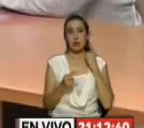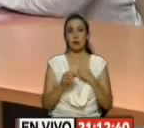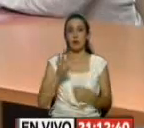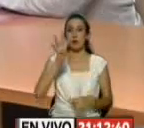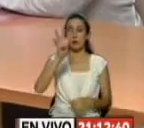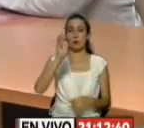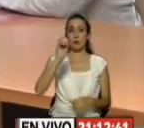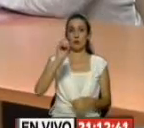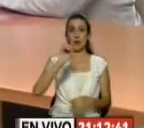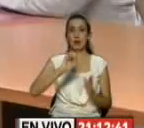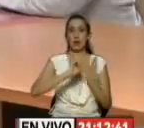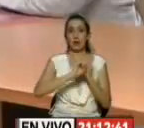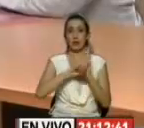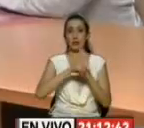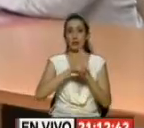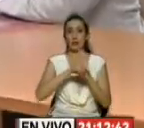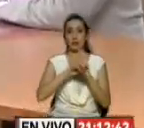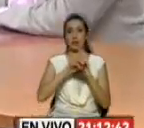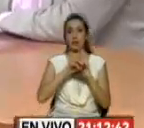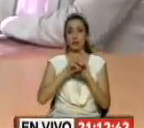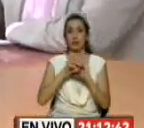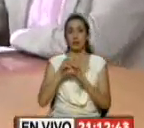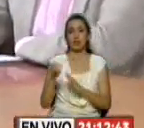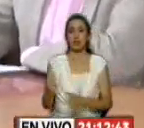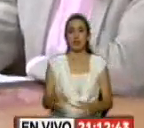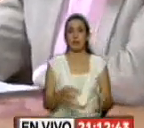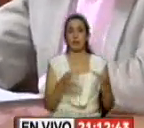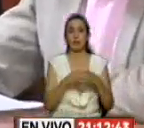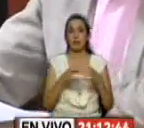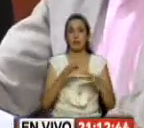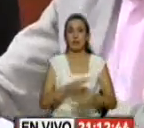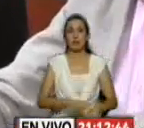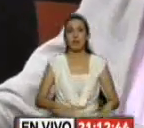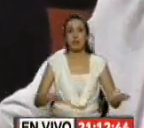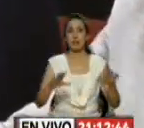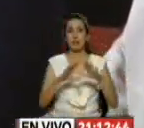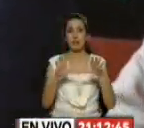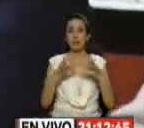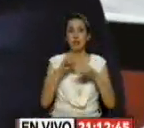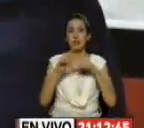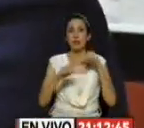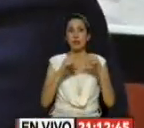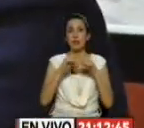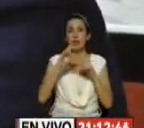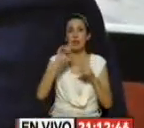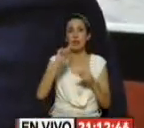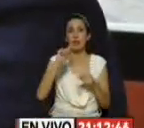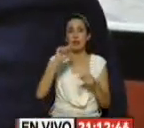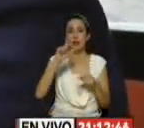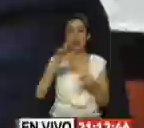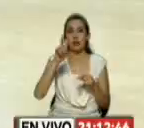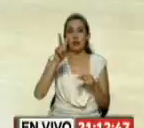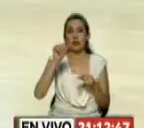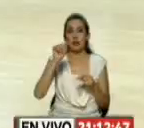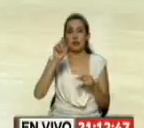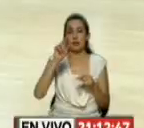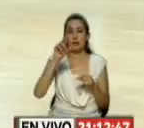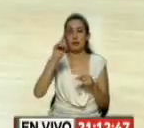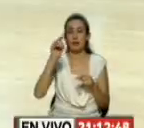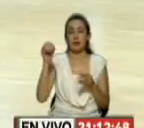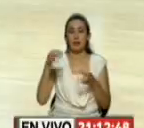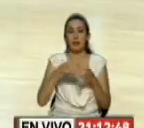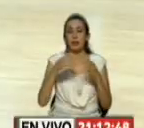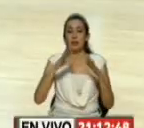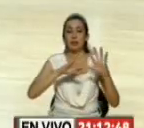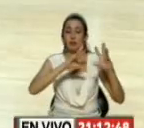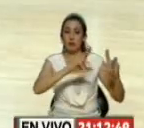se efectuó la madrugada de este jueves en contra del exsecretario de Comunicación Fernando Alvarado por presunto peculado, causando un perjuicio